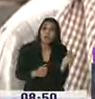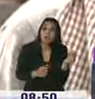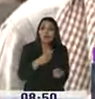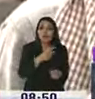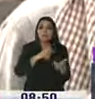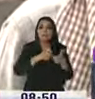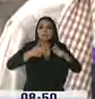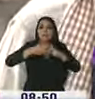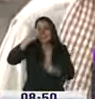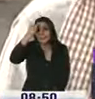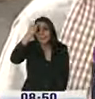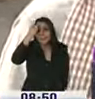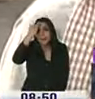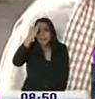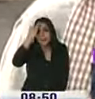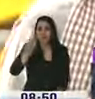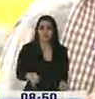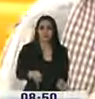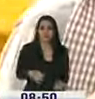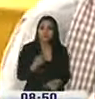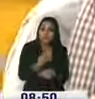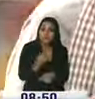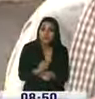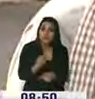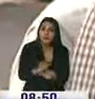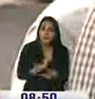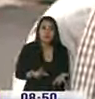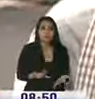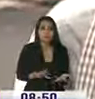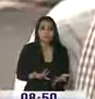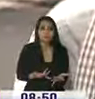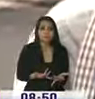mental y por lo tanto es